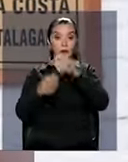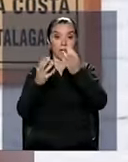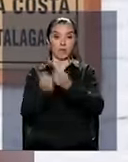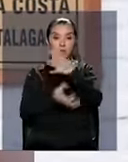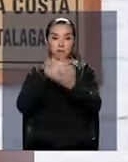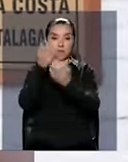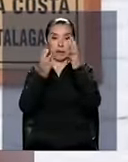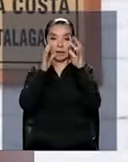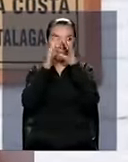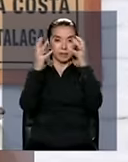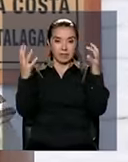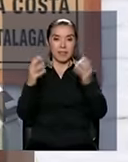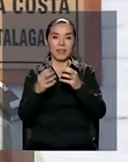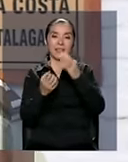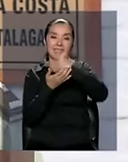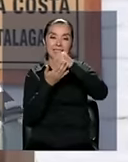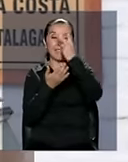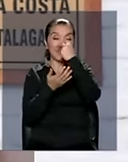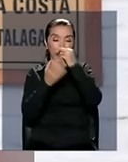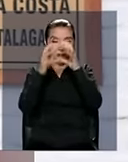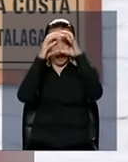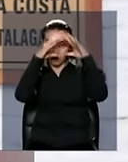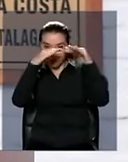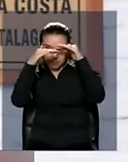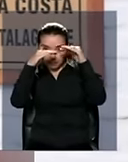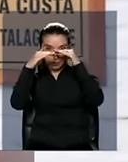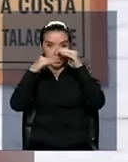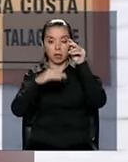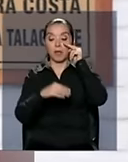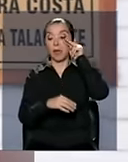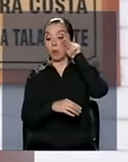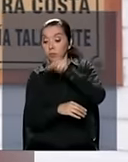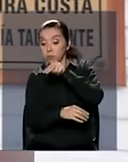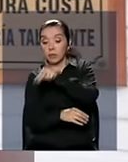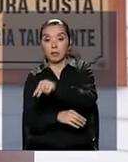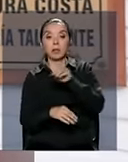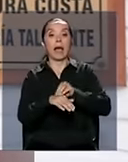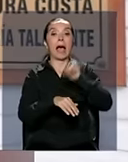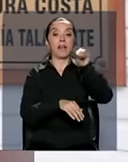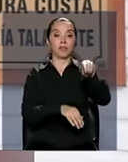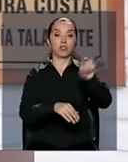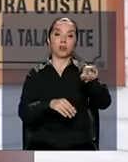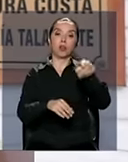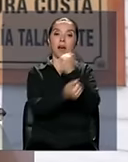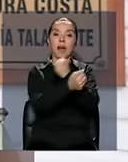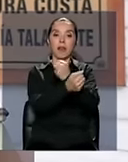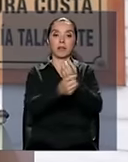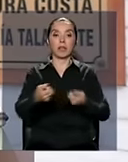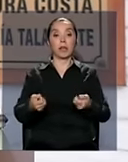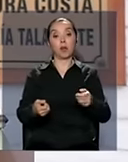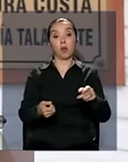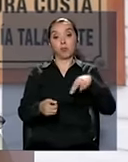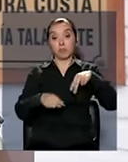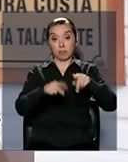en unas plantaciones de cebolla y nos dio las coordenadas a nosotros que andábamos en el sector para que nuestro